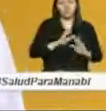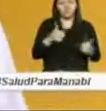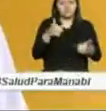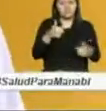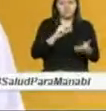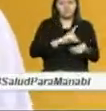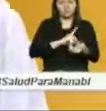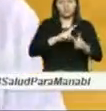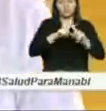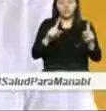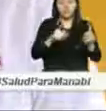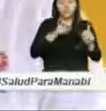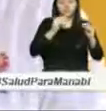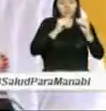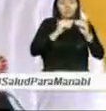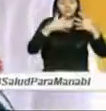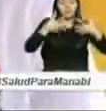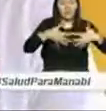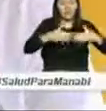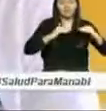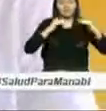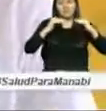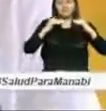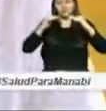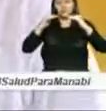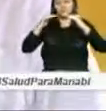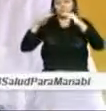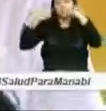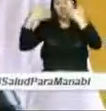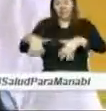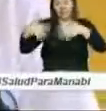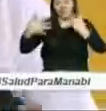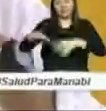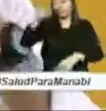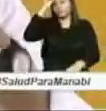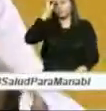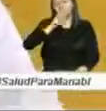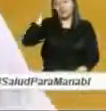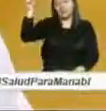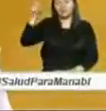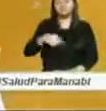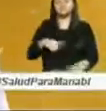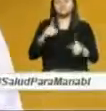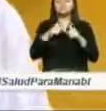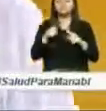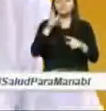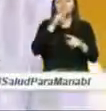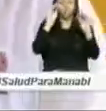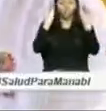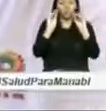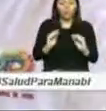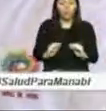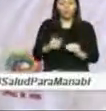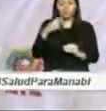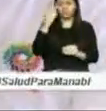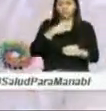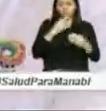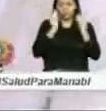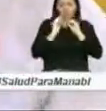prestado tanta atención al sistema primario, al sistema básico, que incluye no solo la parte curativa. Como bien